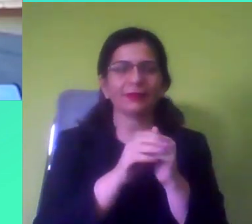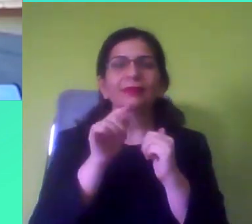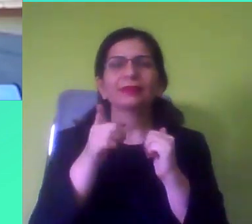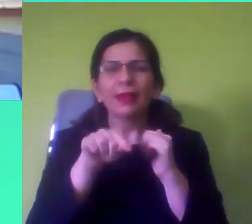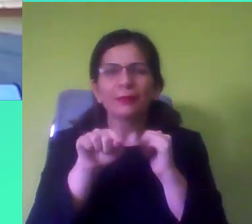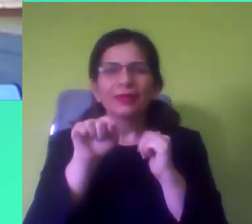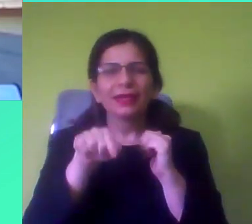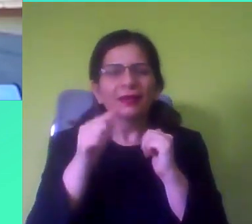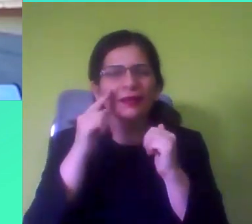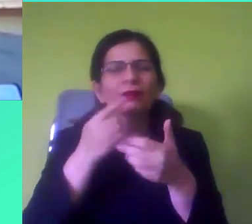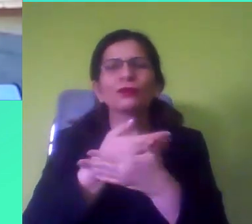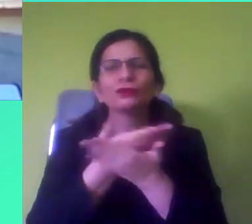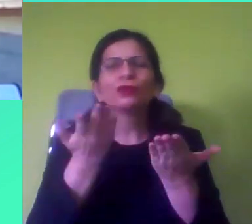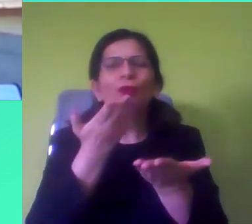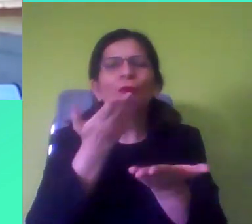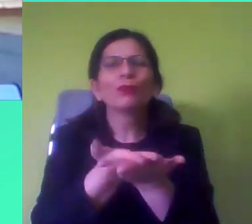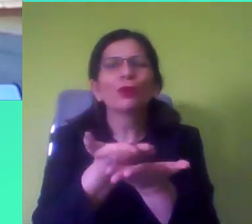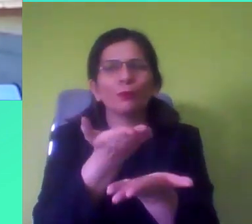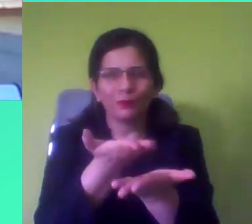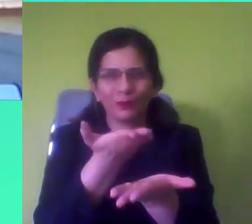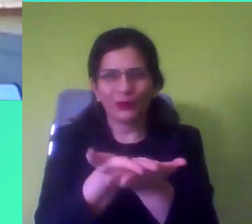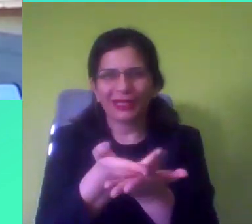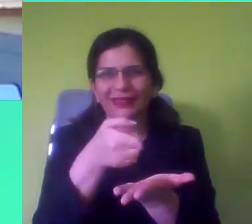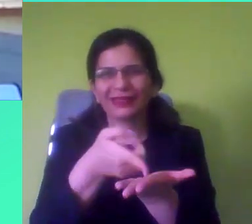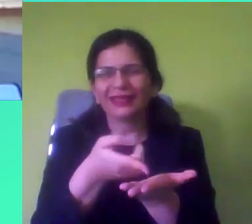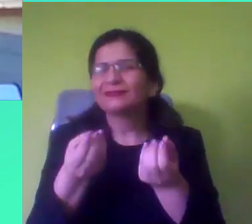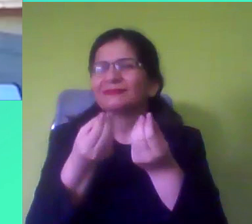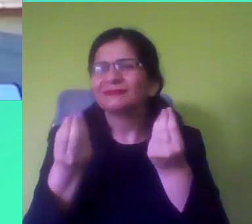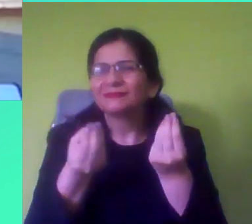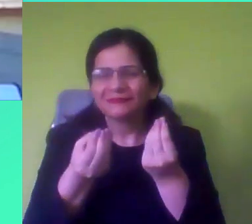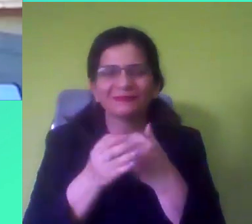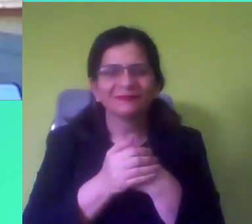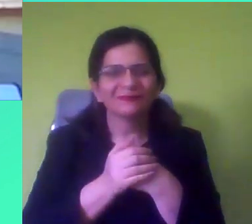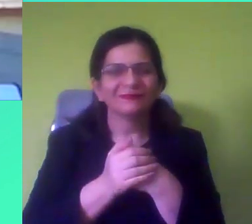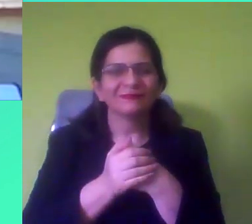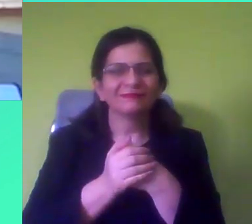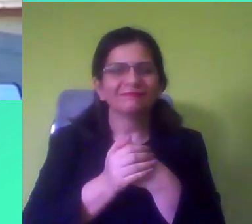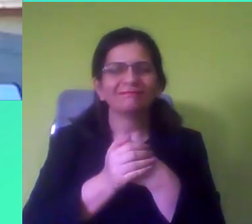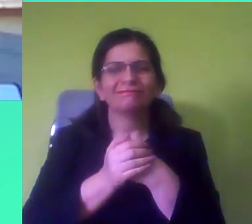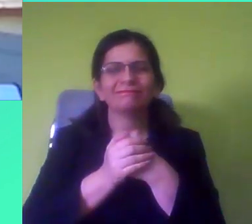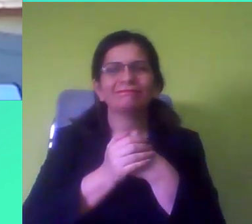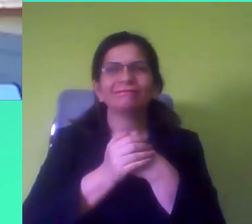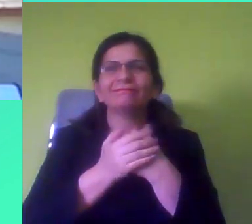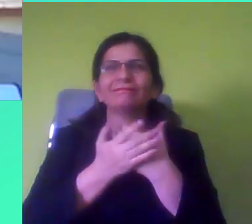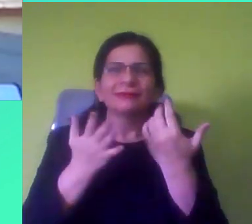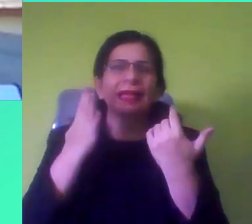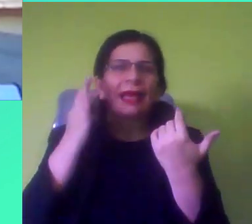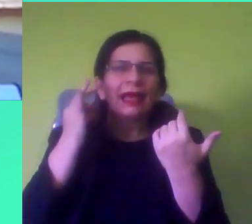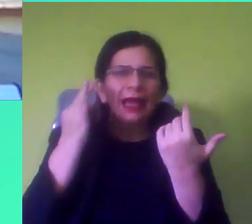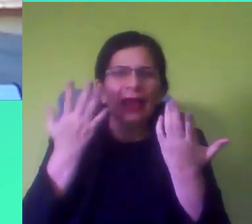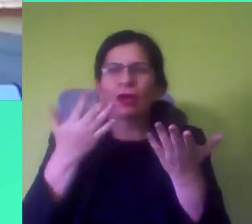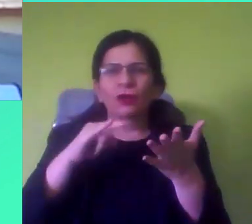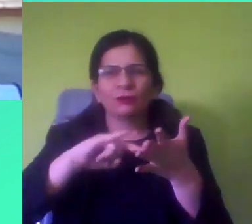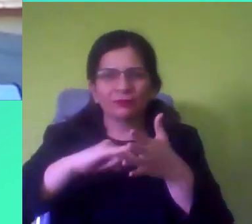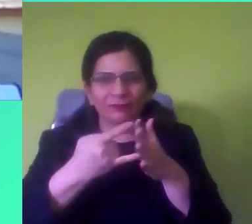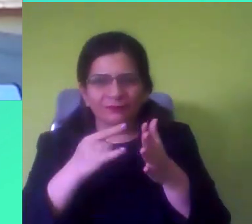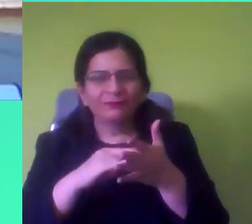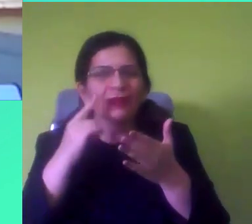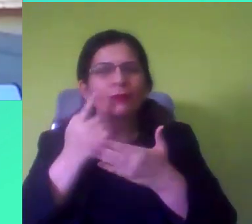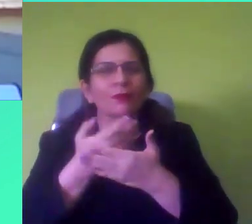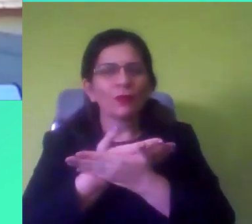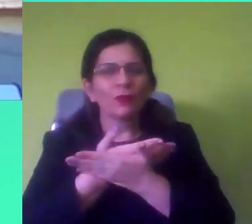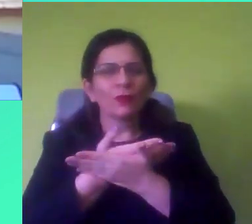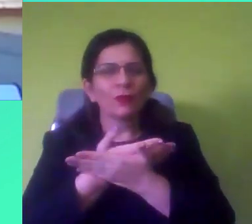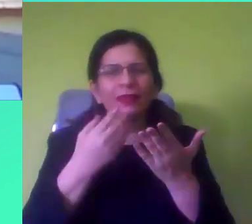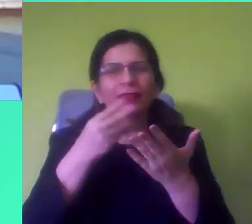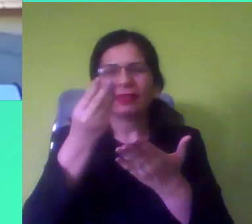queremos proponer una actividad que tiene que ver más con, por ahí, el uso de herramientas como sistemas de